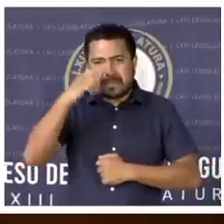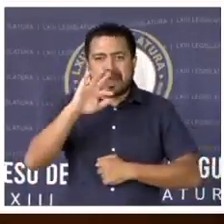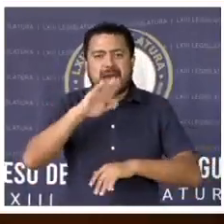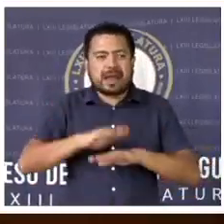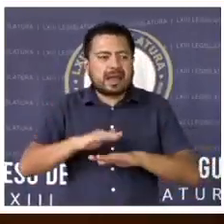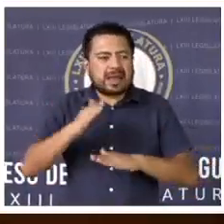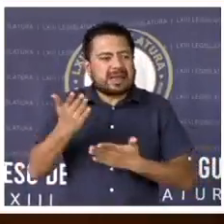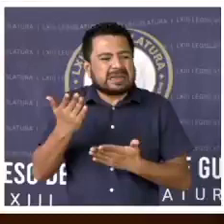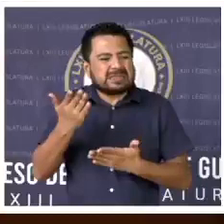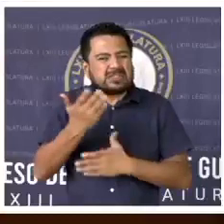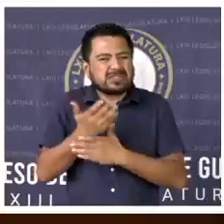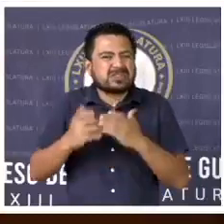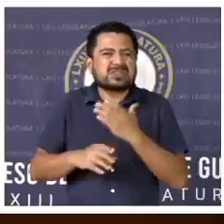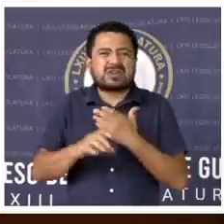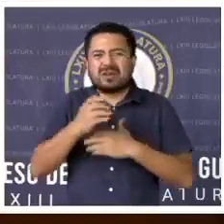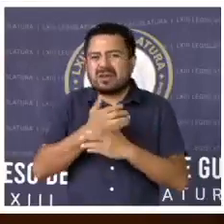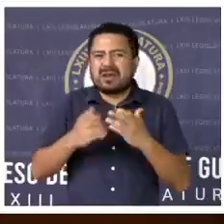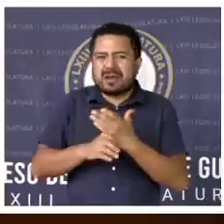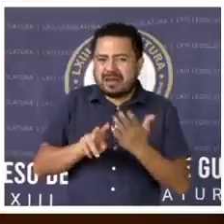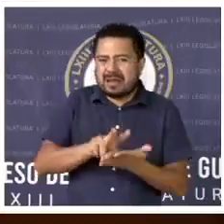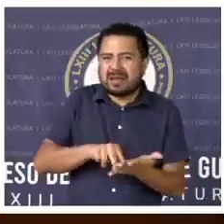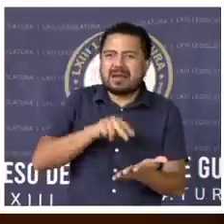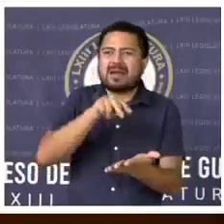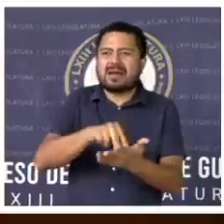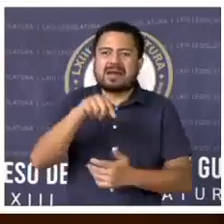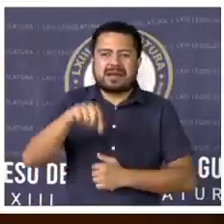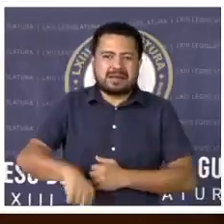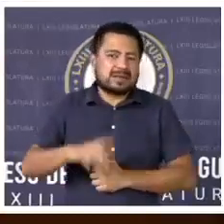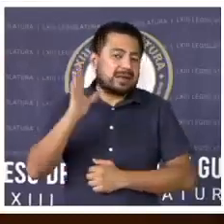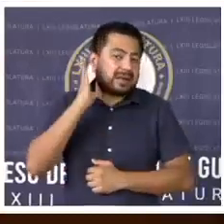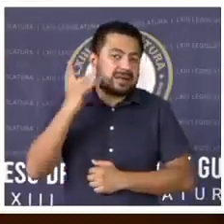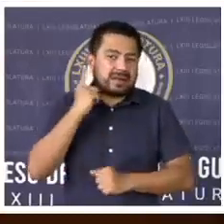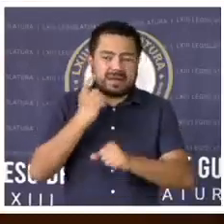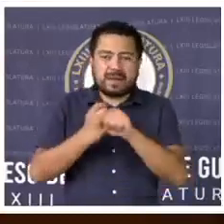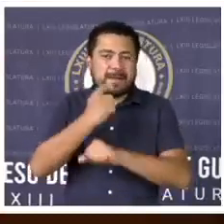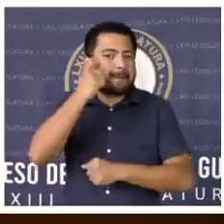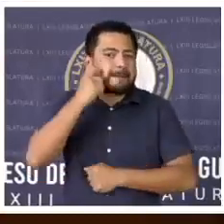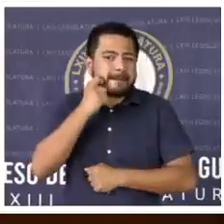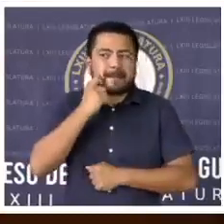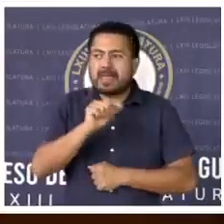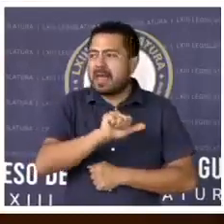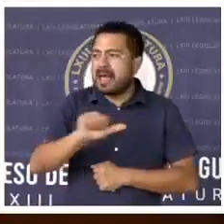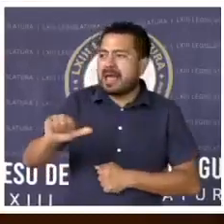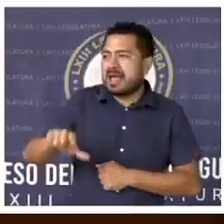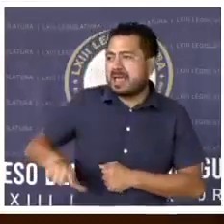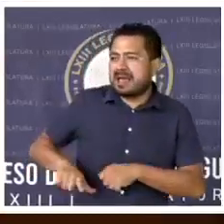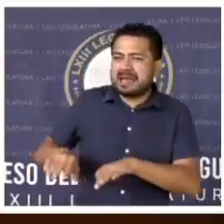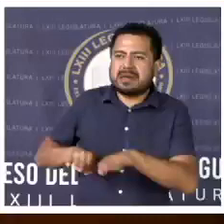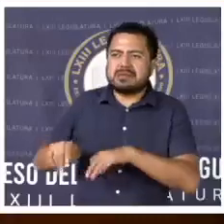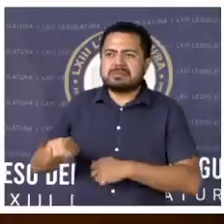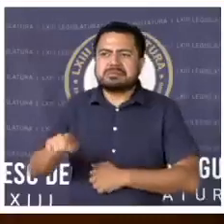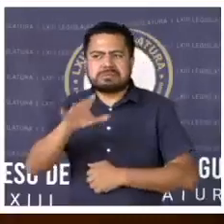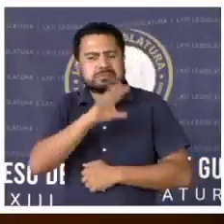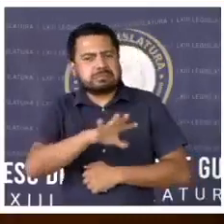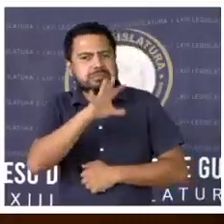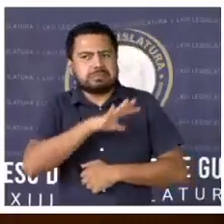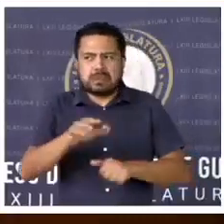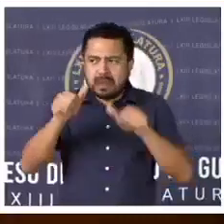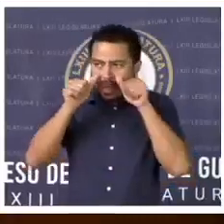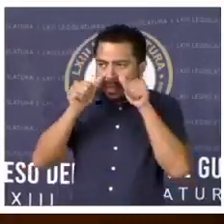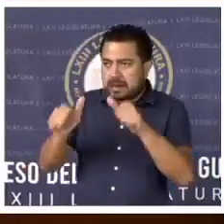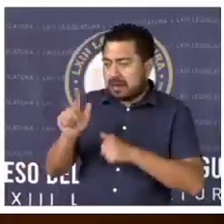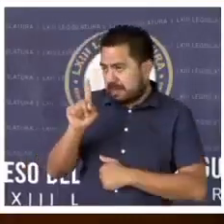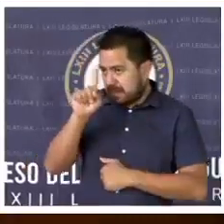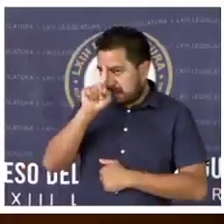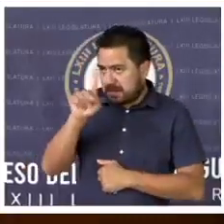a comparecer ante este congreso del estado al servidor público que se niegue atender sus